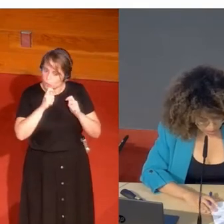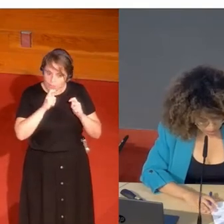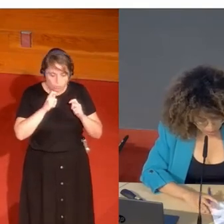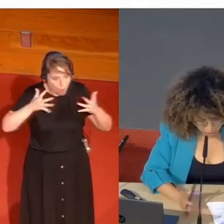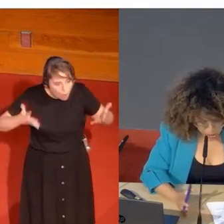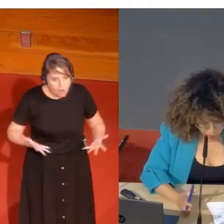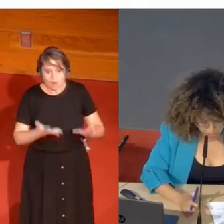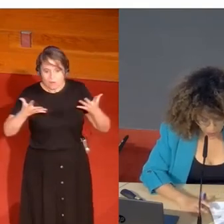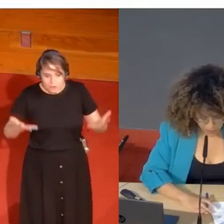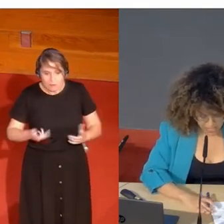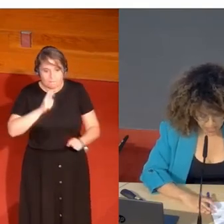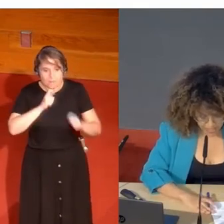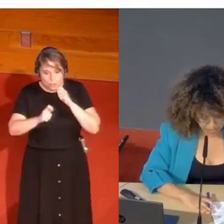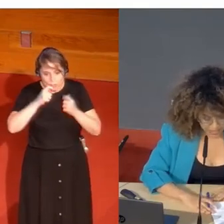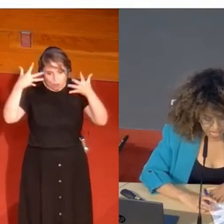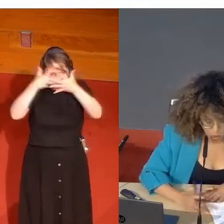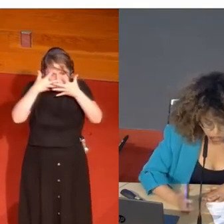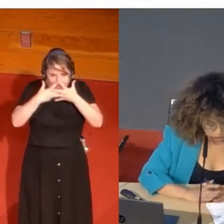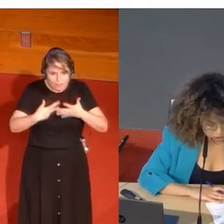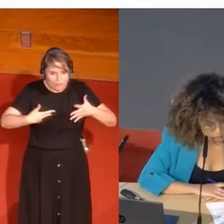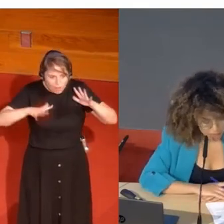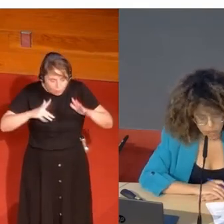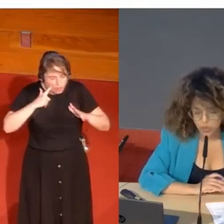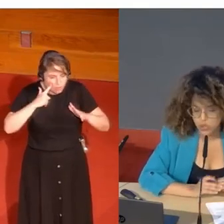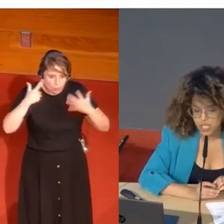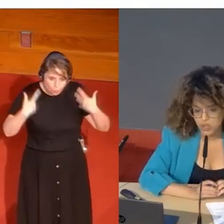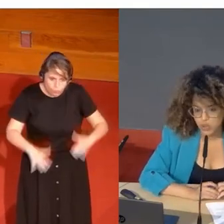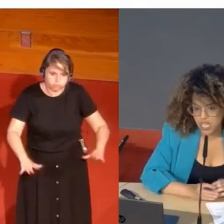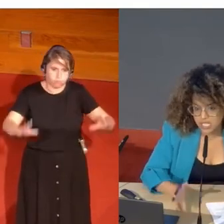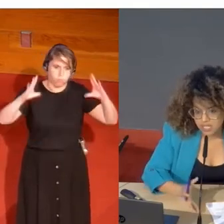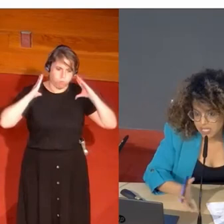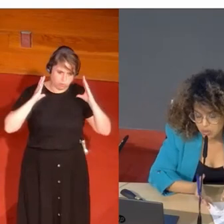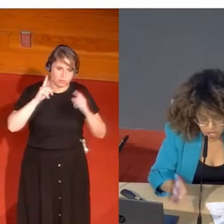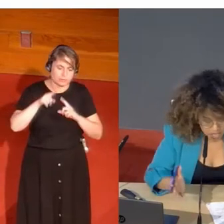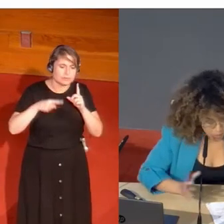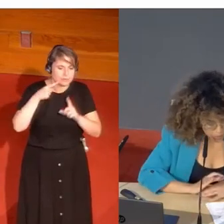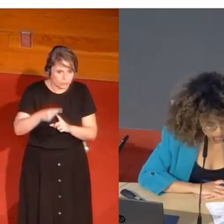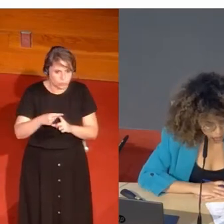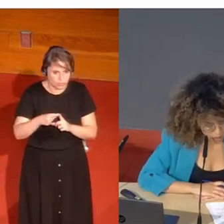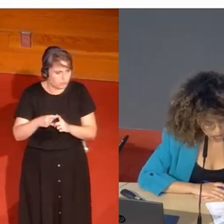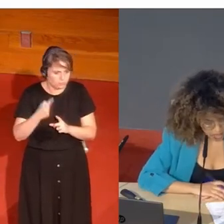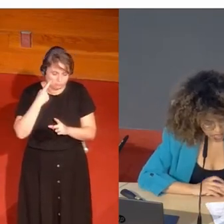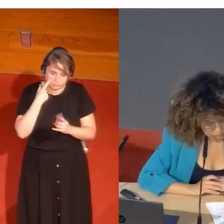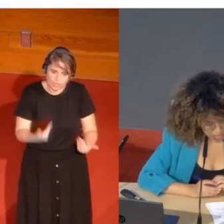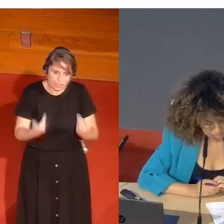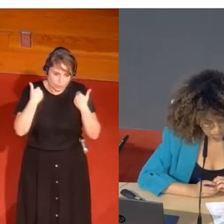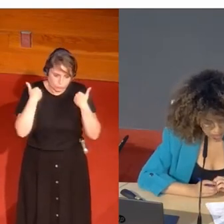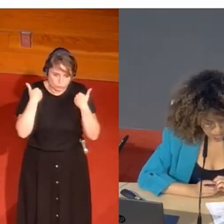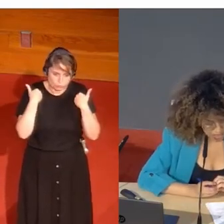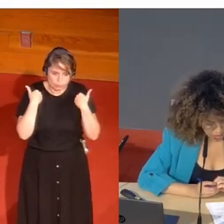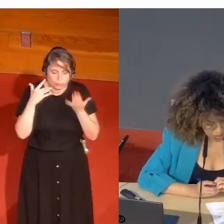eh el periodismo afgano a pesar de de la losa no bajo los que los los han sepultado la